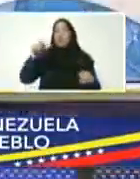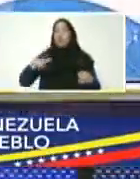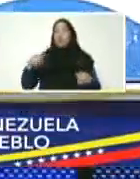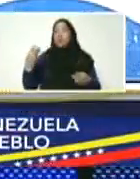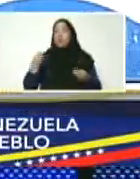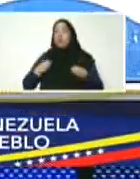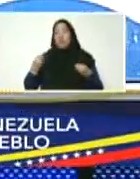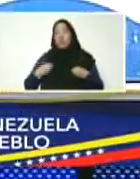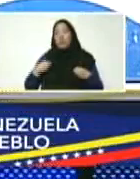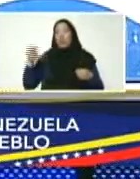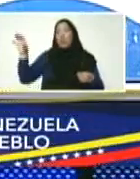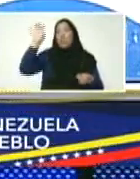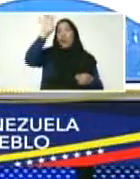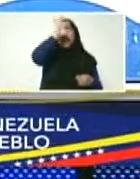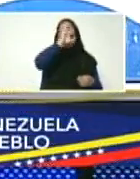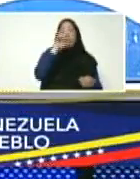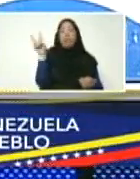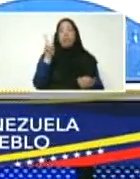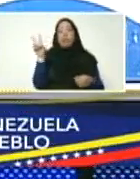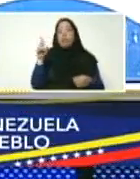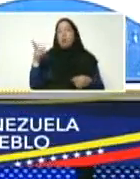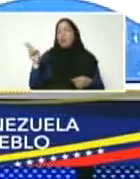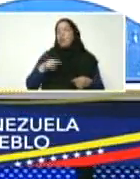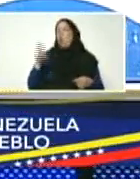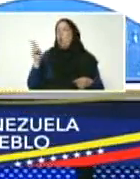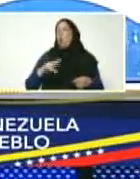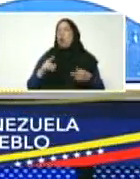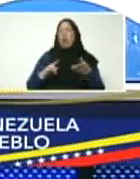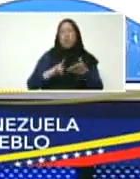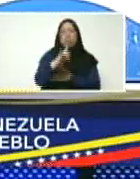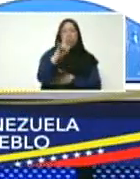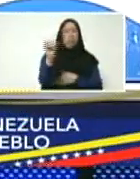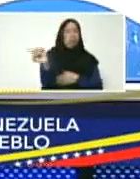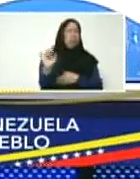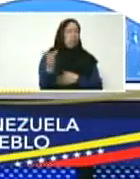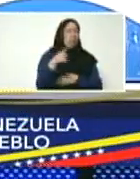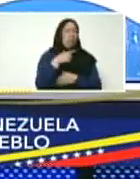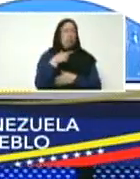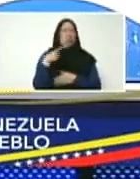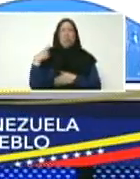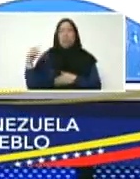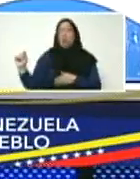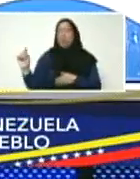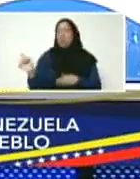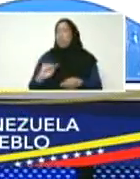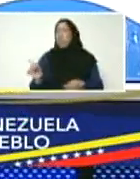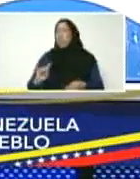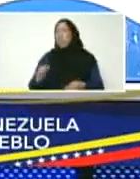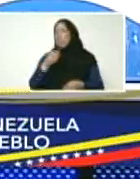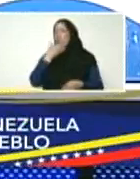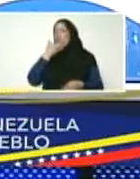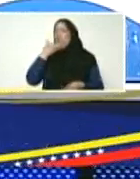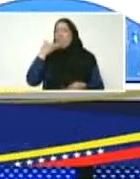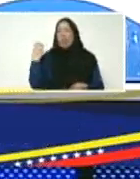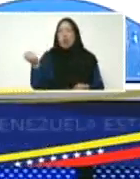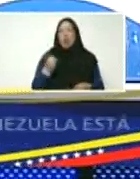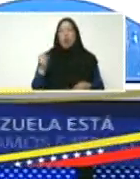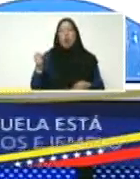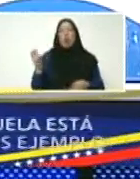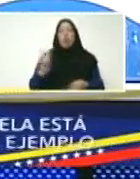¿Qué dicen? Yo no me vuelvo a ir de este país más nunca en la vida, porque Venezuela es el mejor país del